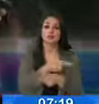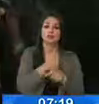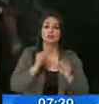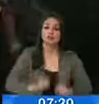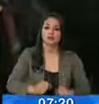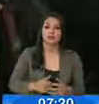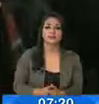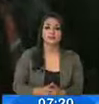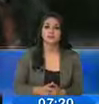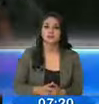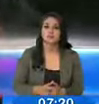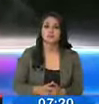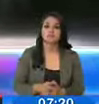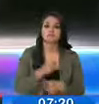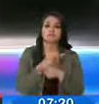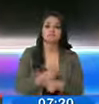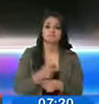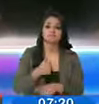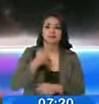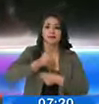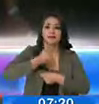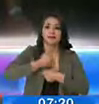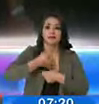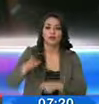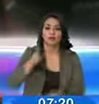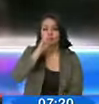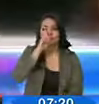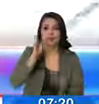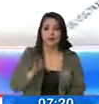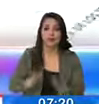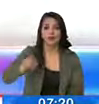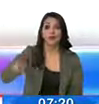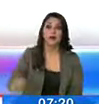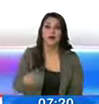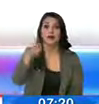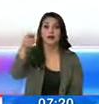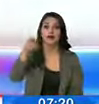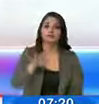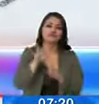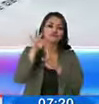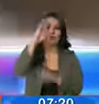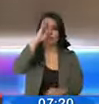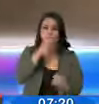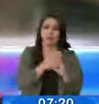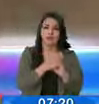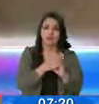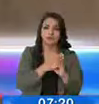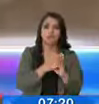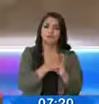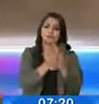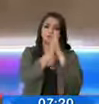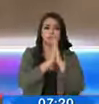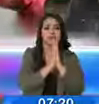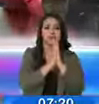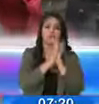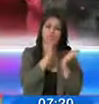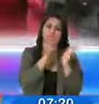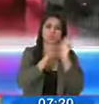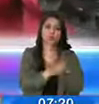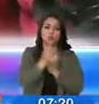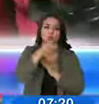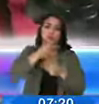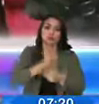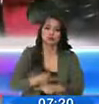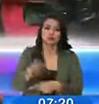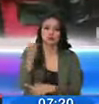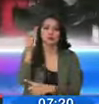y salvaguardar el derecho al trabajo de los empleados del canal es el principal objetivo de esta medida interpuesta, ya que a decir